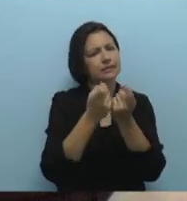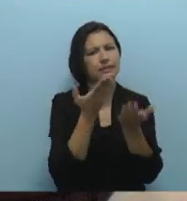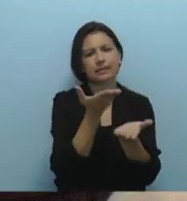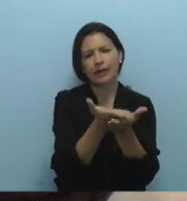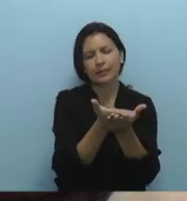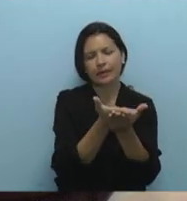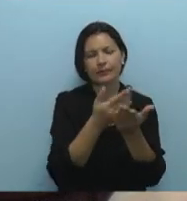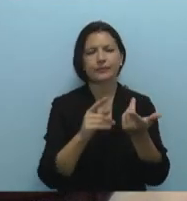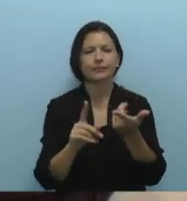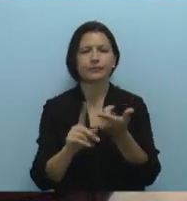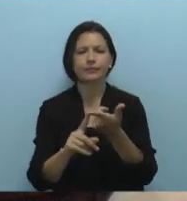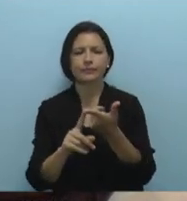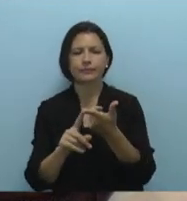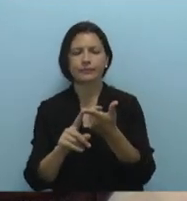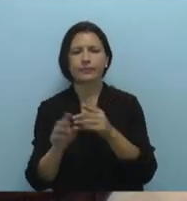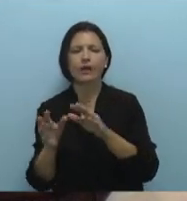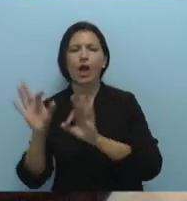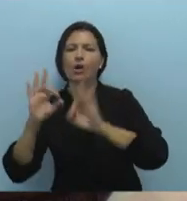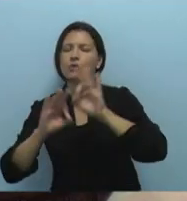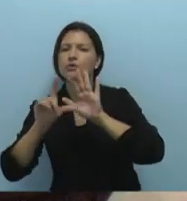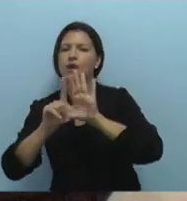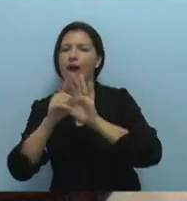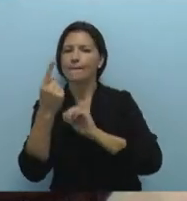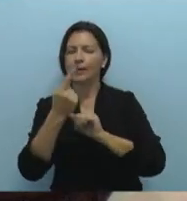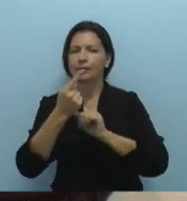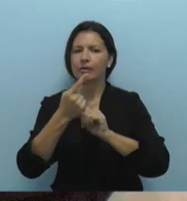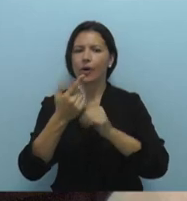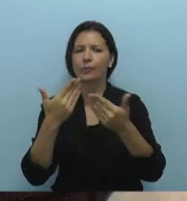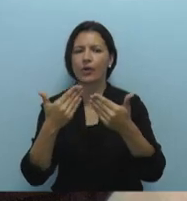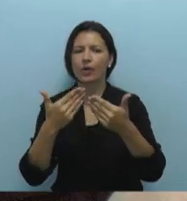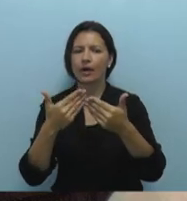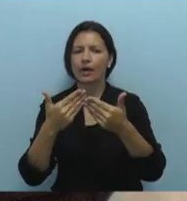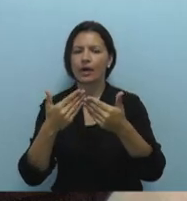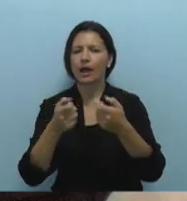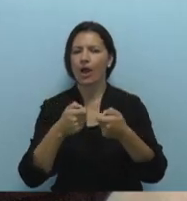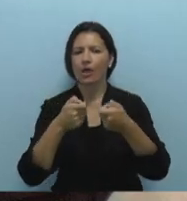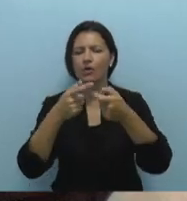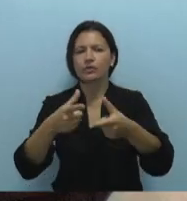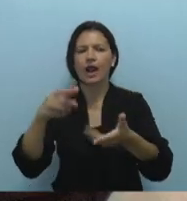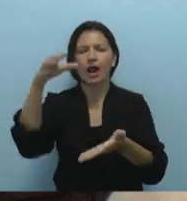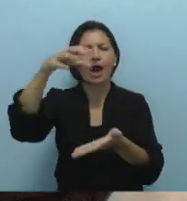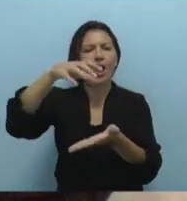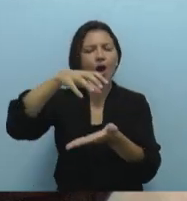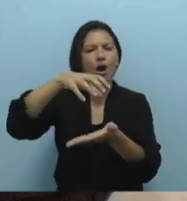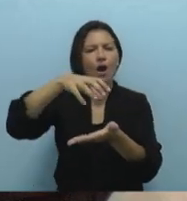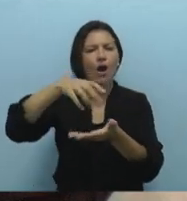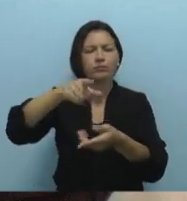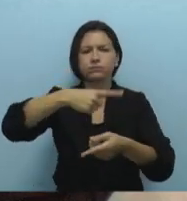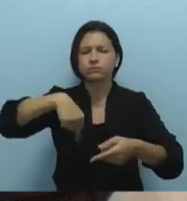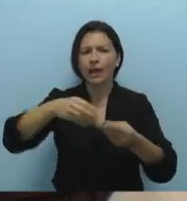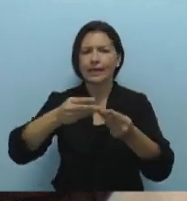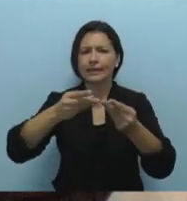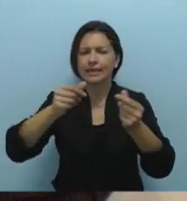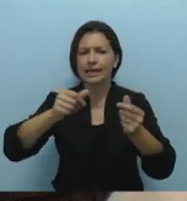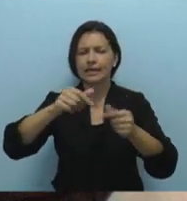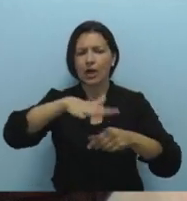de la ciudad de Esperanza. Y dos proyectos de ley. Uno es la donación a la comuna de San Agustín de un lote del gobierno de la